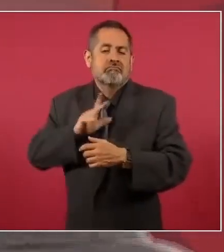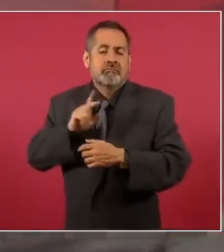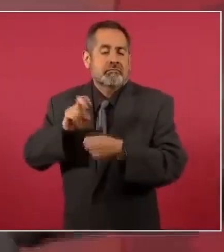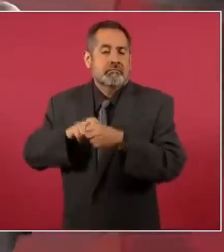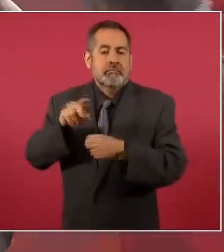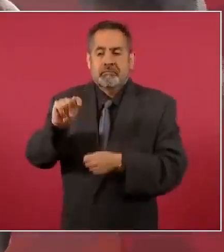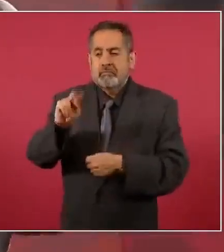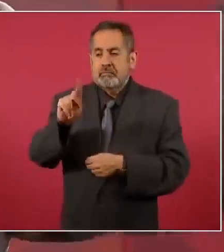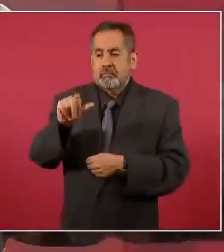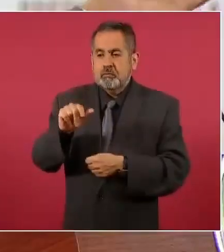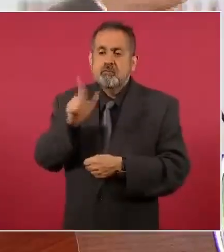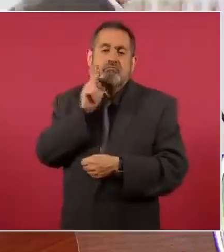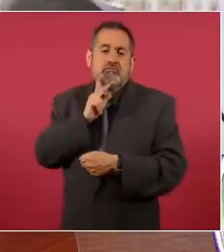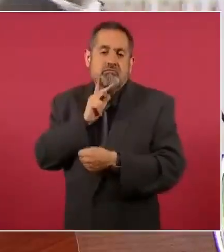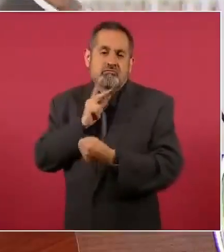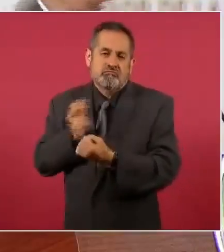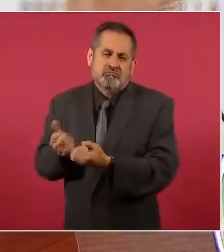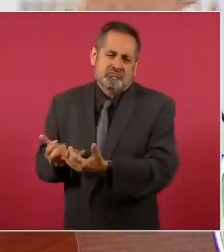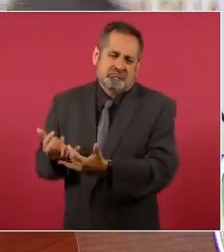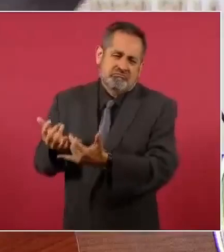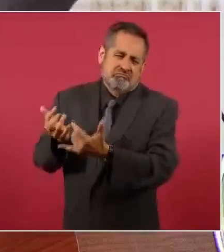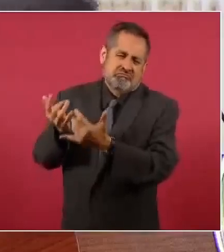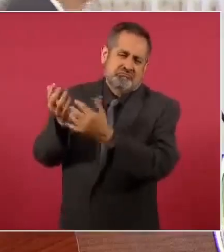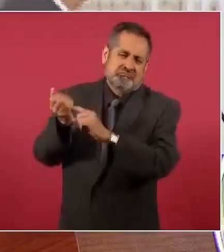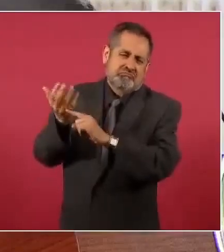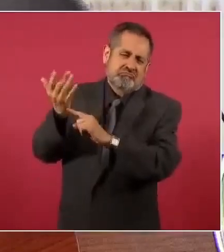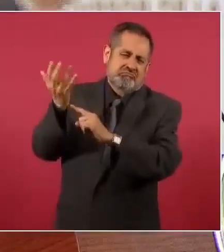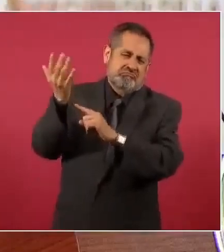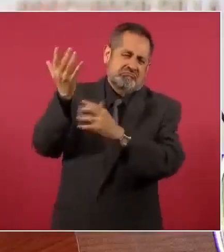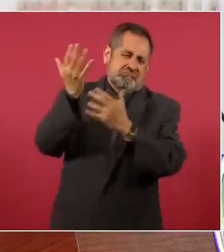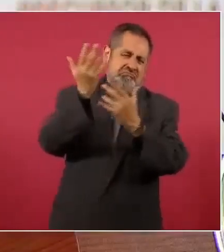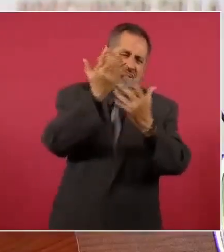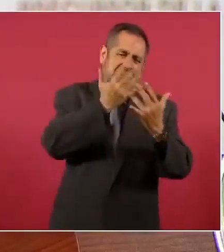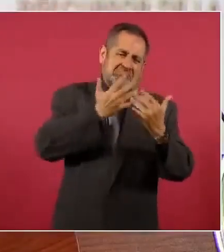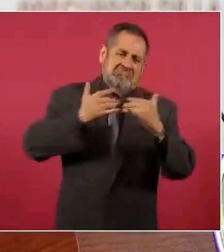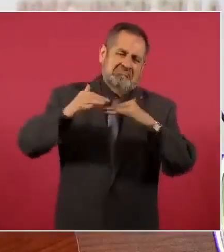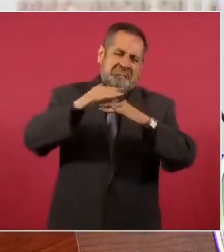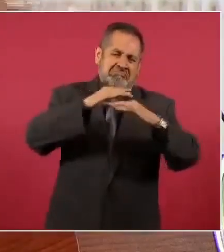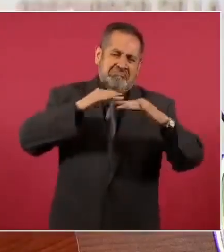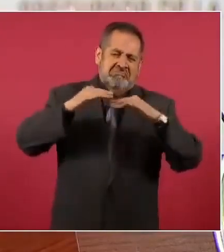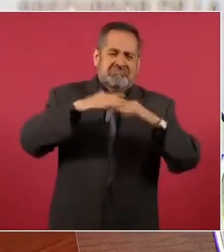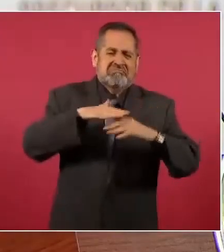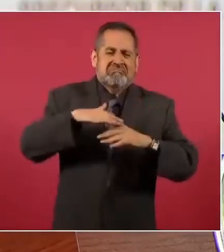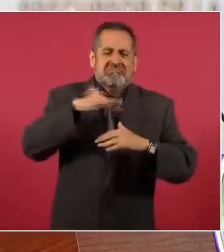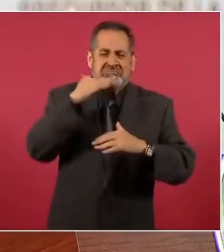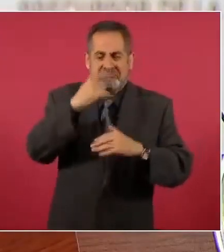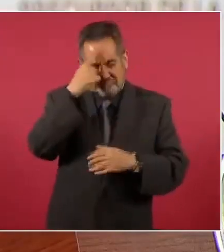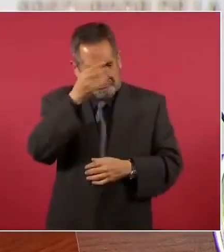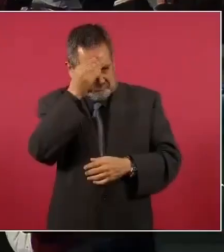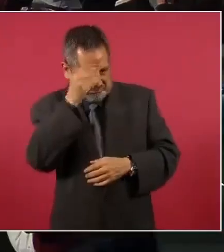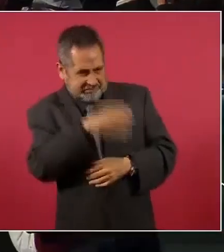para crear una contingencia ambiental. No.